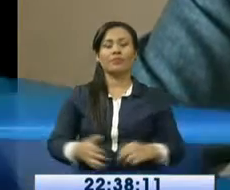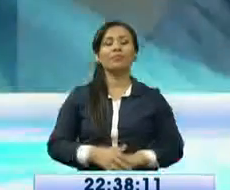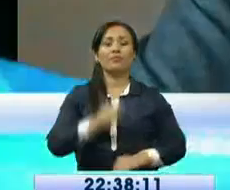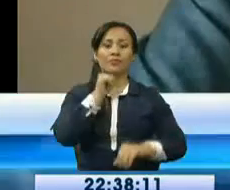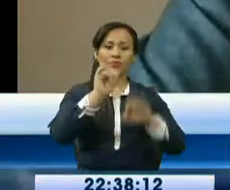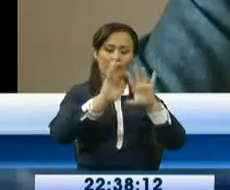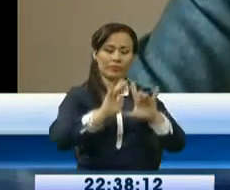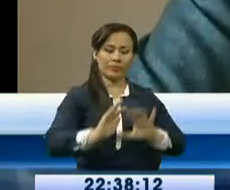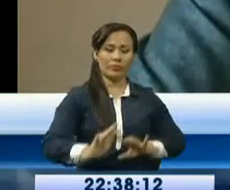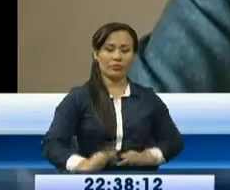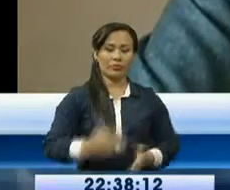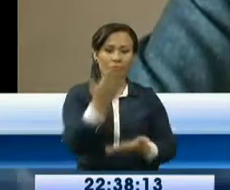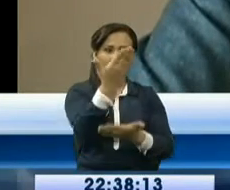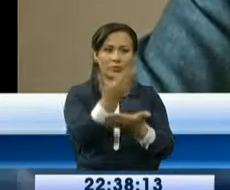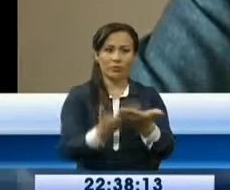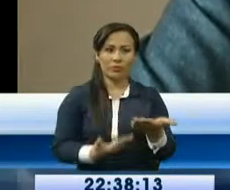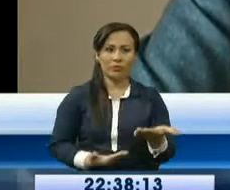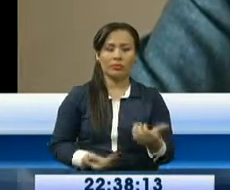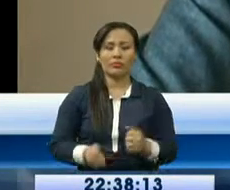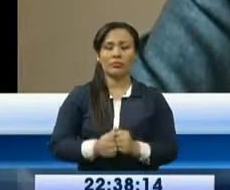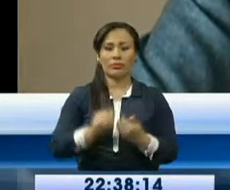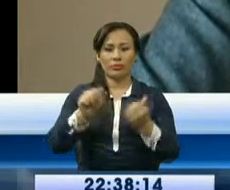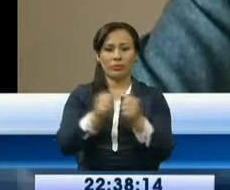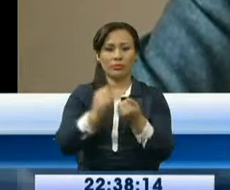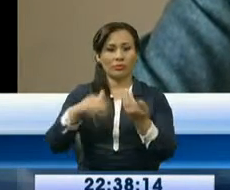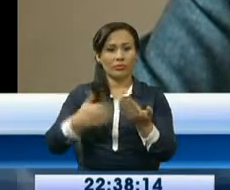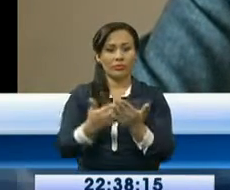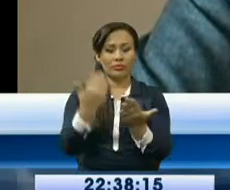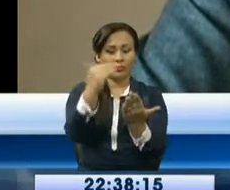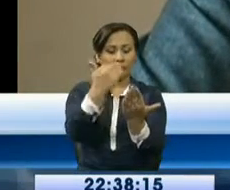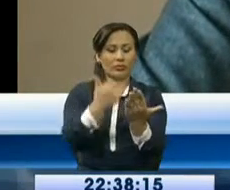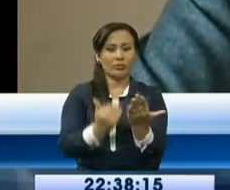redactarlo, que está a tono